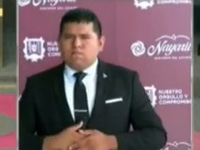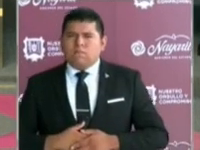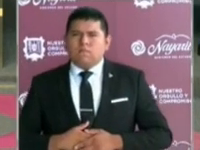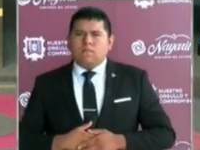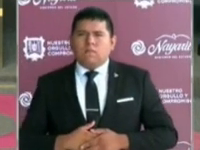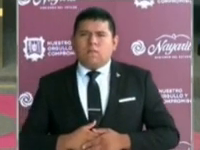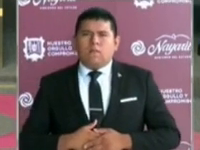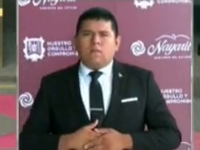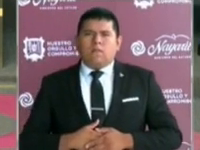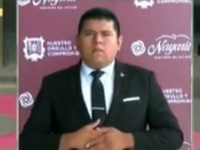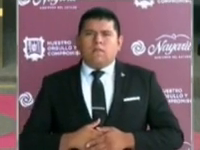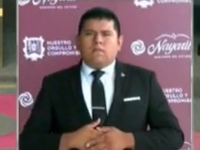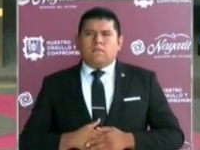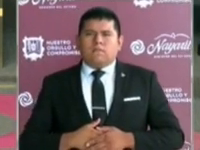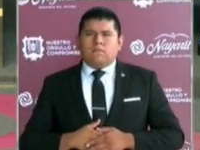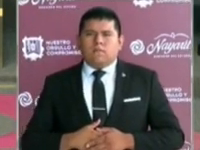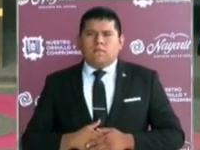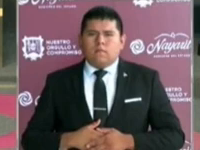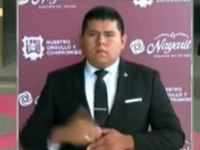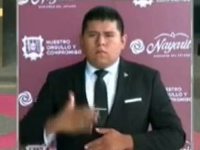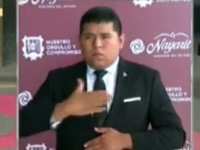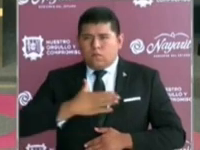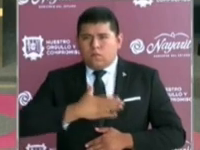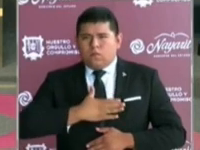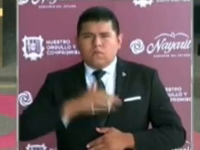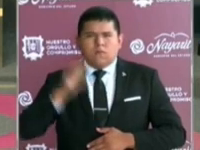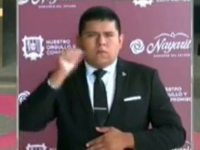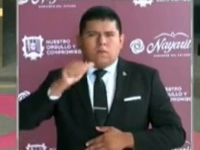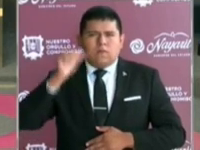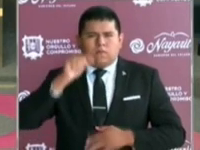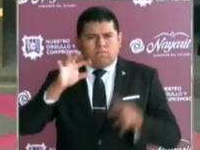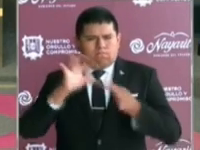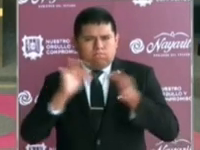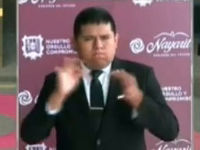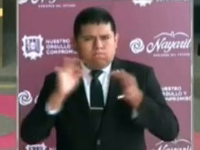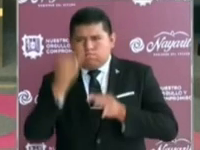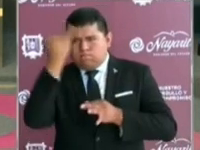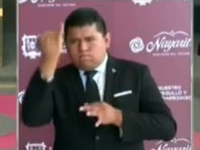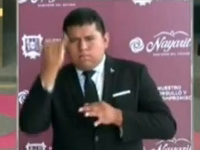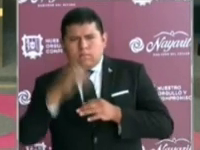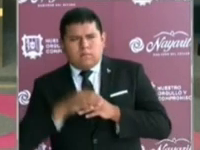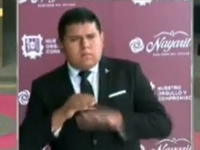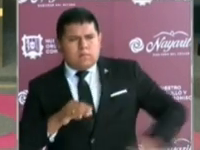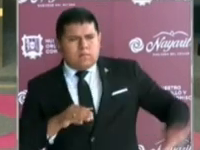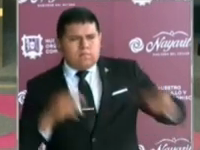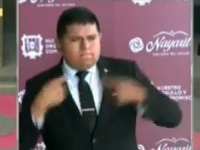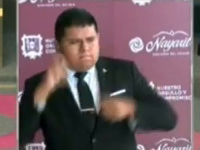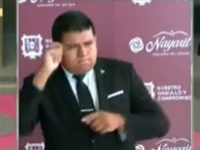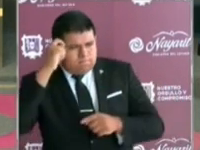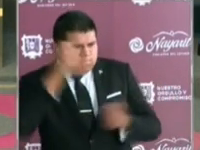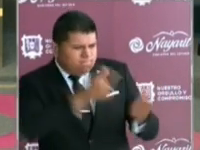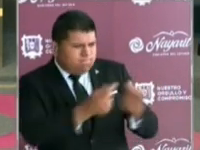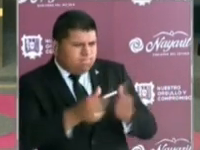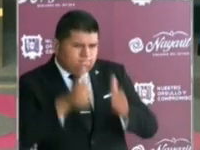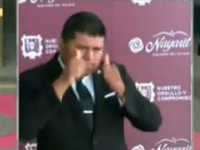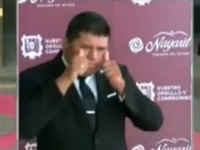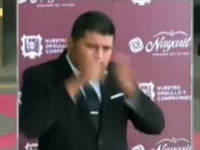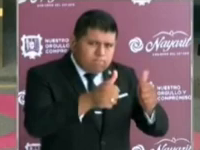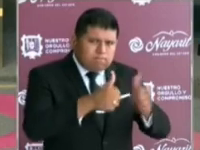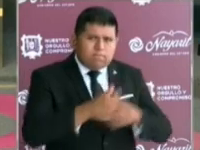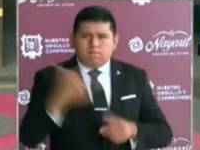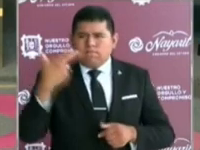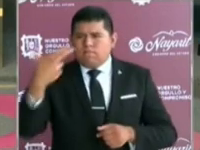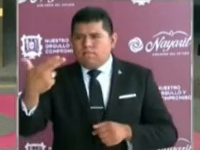que con las 3 H's que les he dicho siempre habrá de servirlos en todo momento: con la